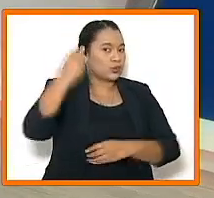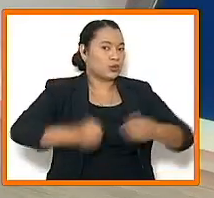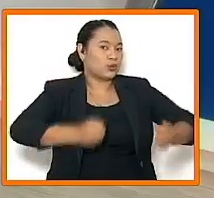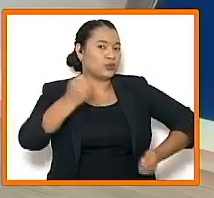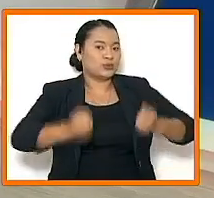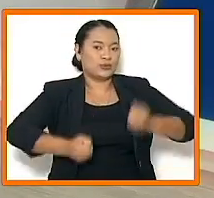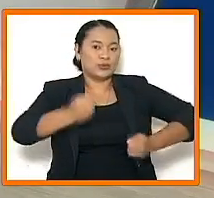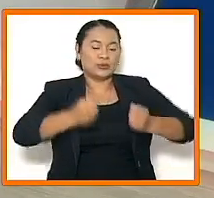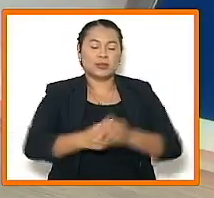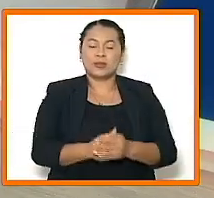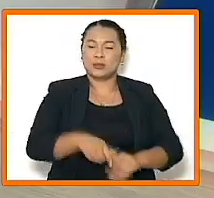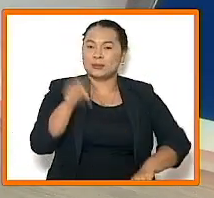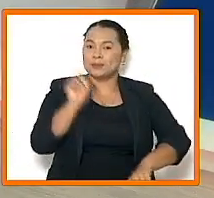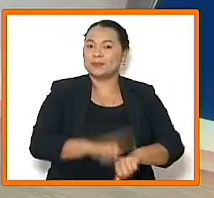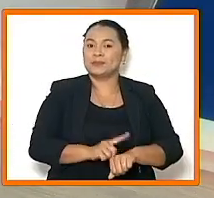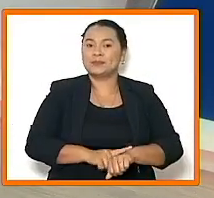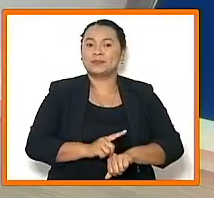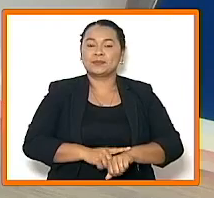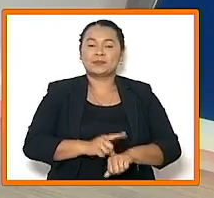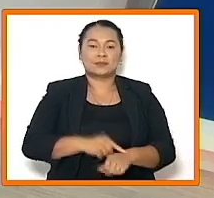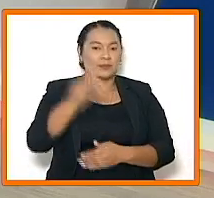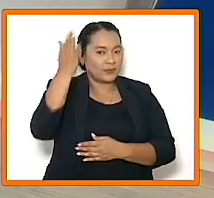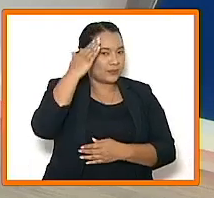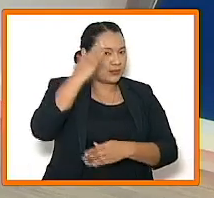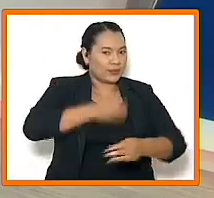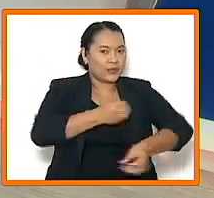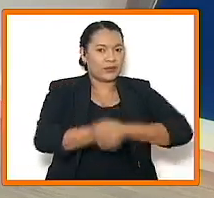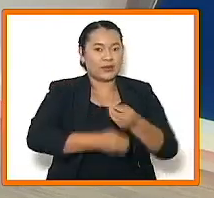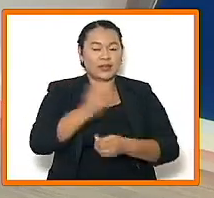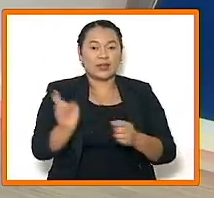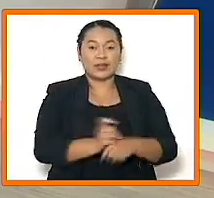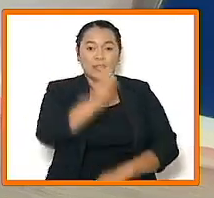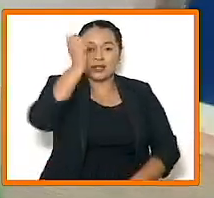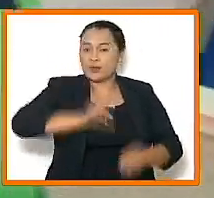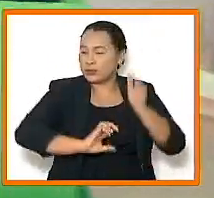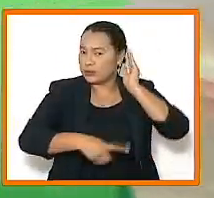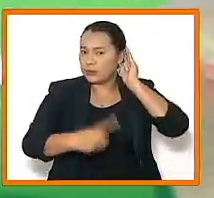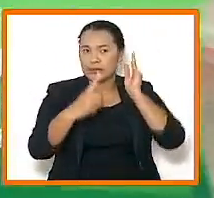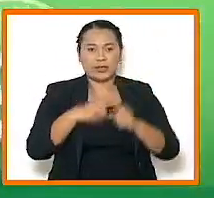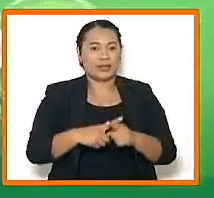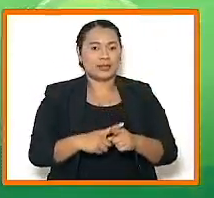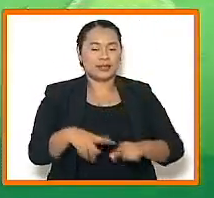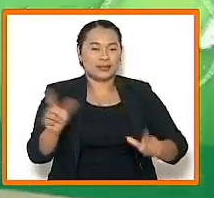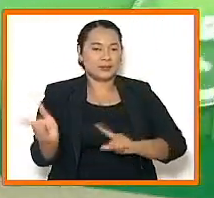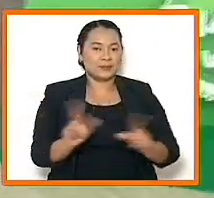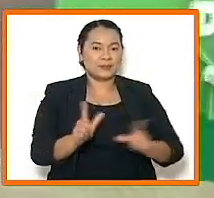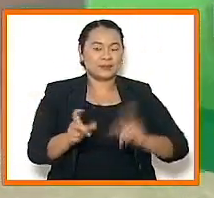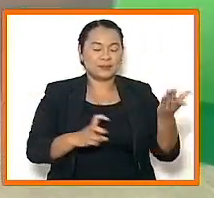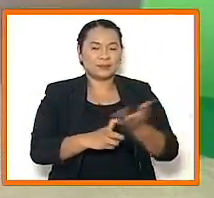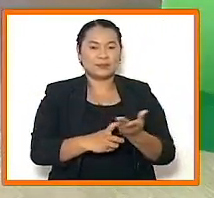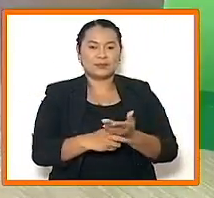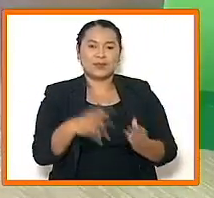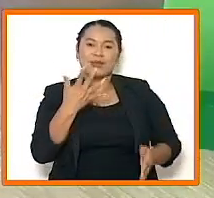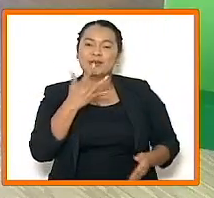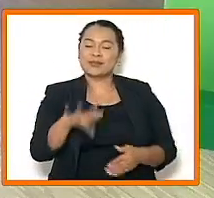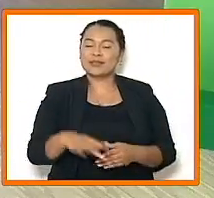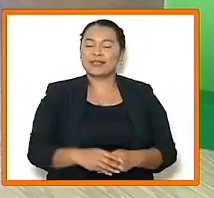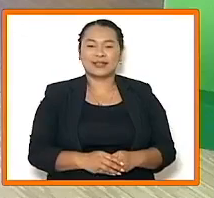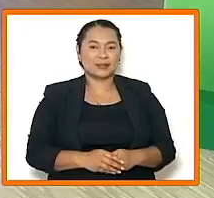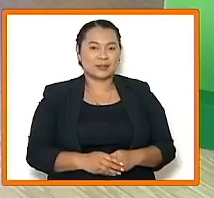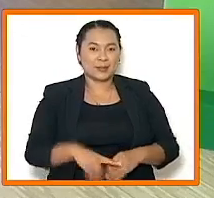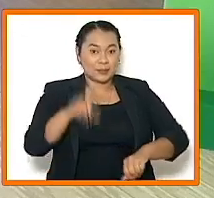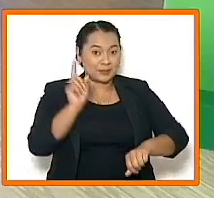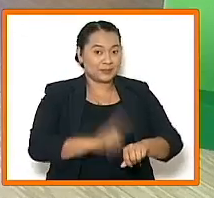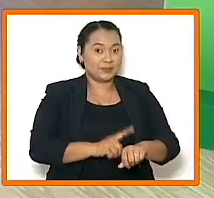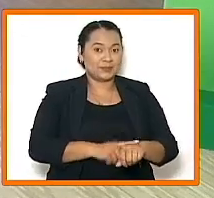Es momento de conocer la esfera afortunada para Multi X. Esperamos que tengas tu boleto en mano. Te deseamos muchísima suerte. En este momento